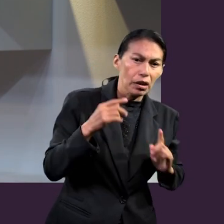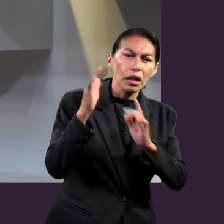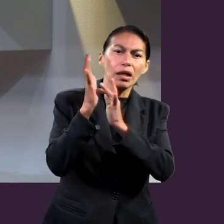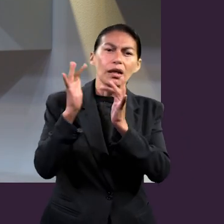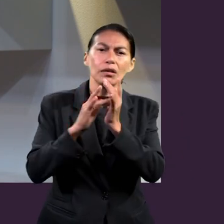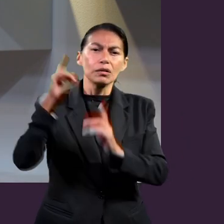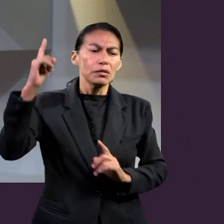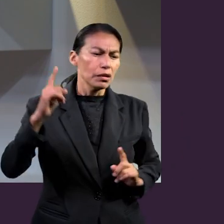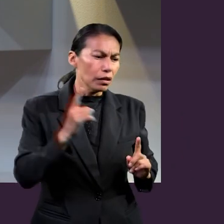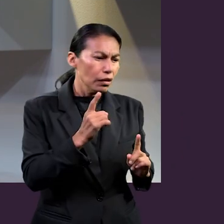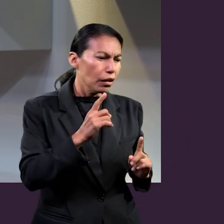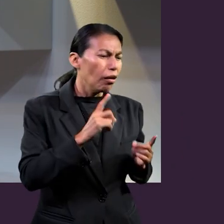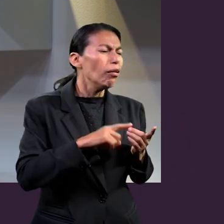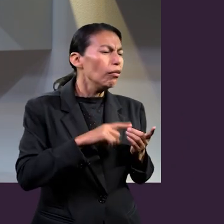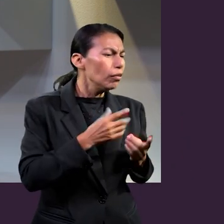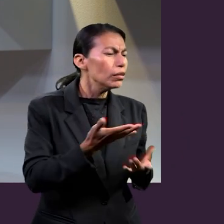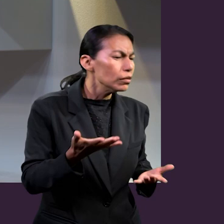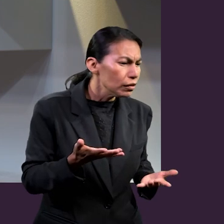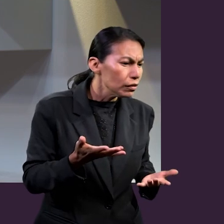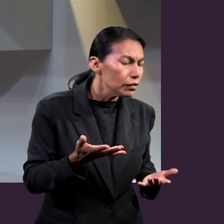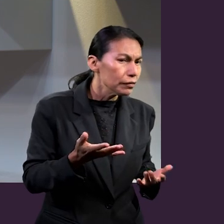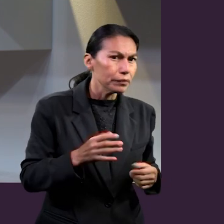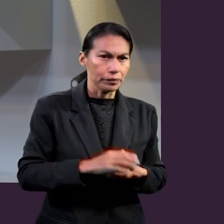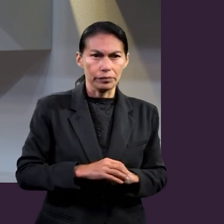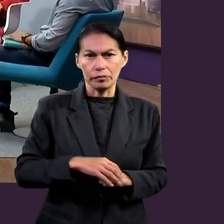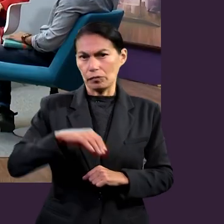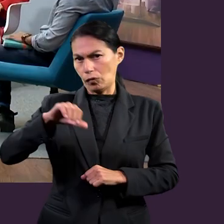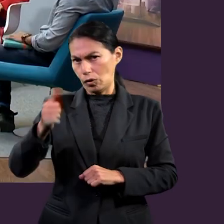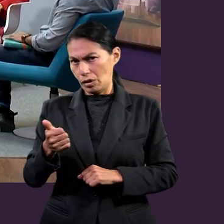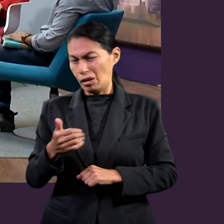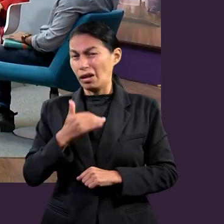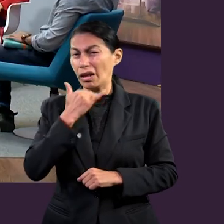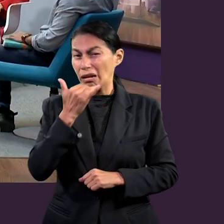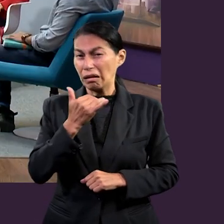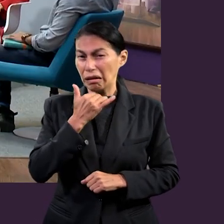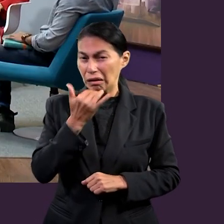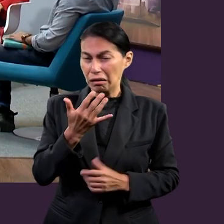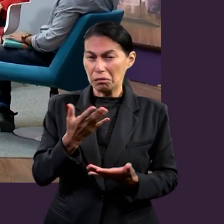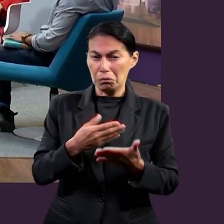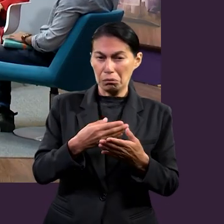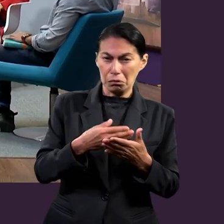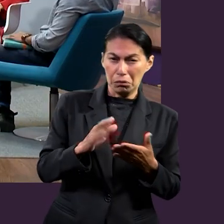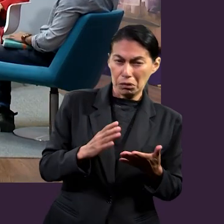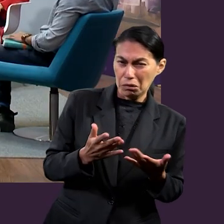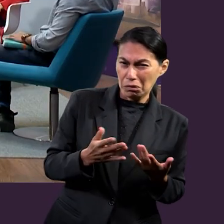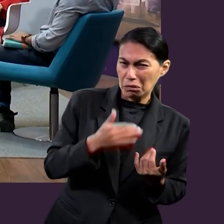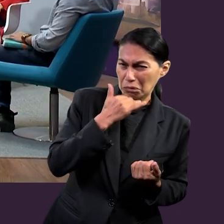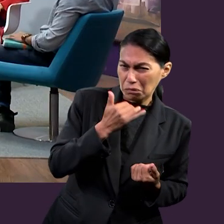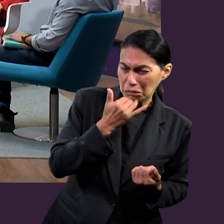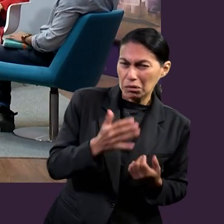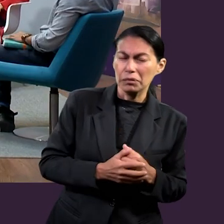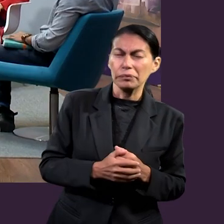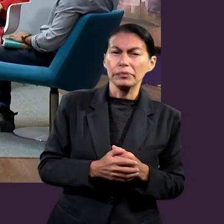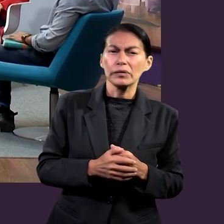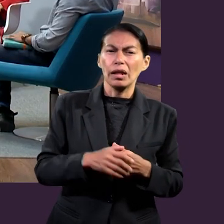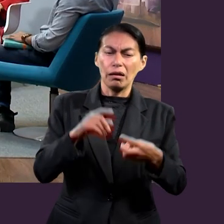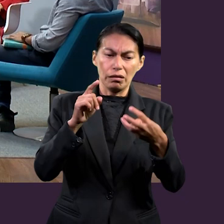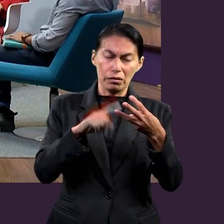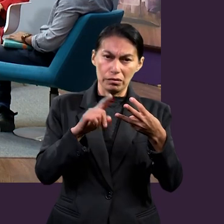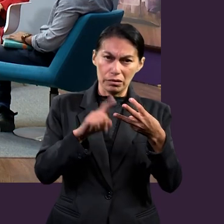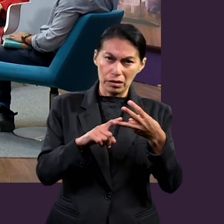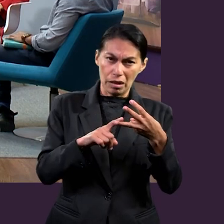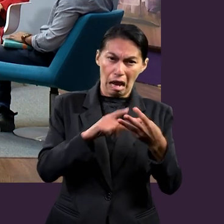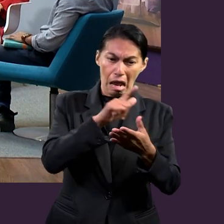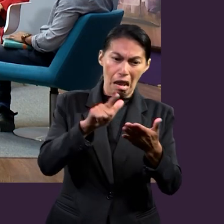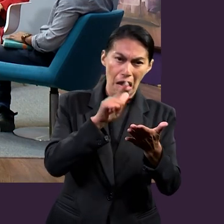Y la segunda palabra tiene que ver con errar el blanco. Y la tercera, que es una muy conocida, tiene que ver con